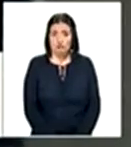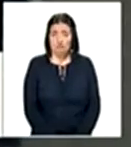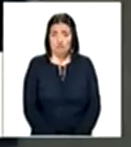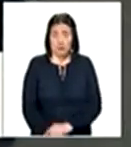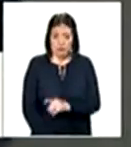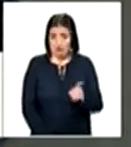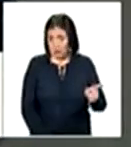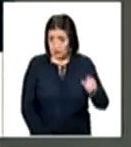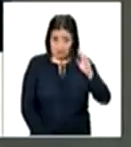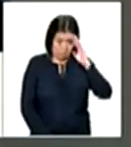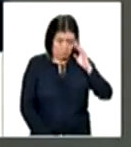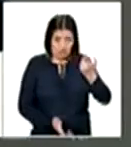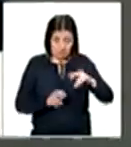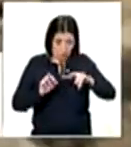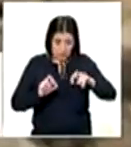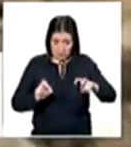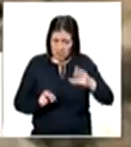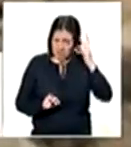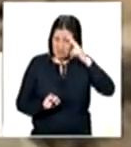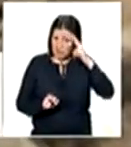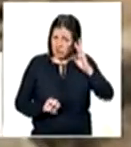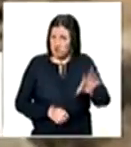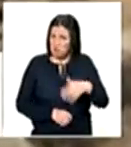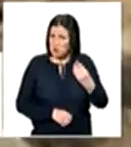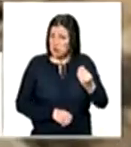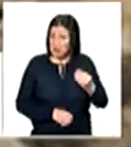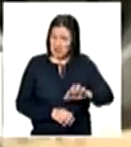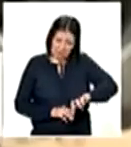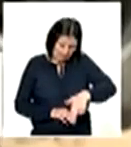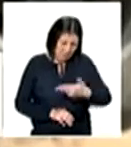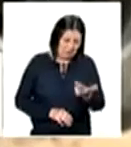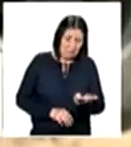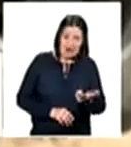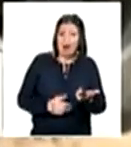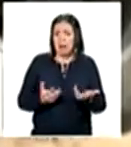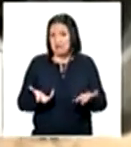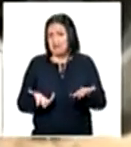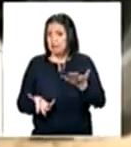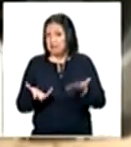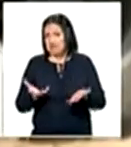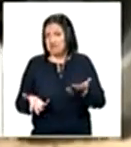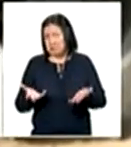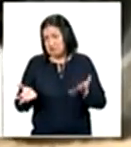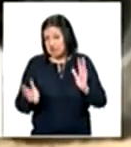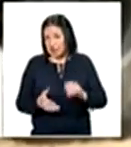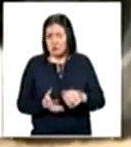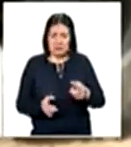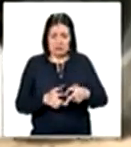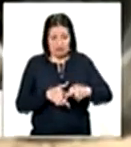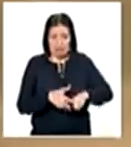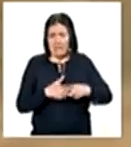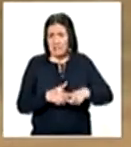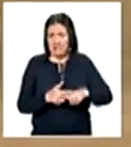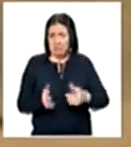Las autoridades aún investigan las causas de lo ocurrido, pero no se descarta que todo se trate de una falla